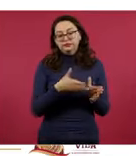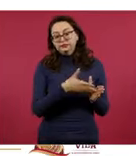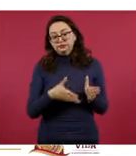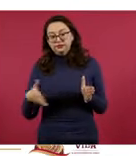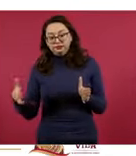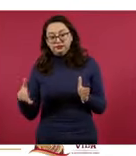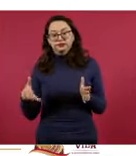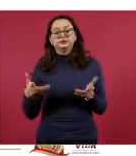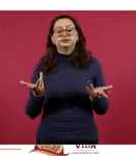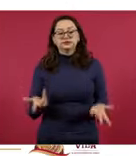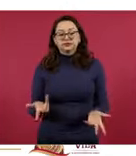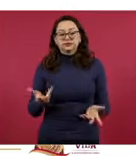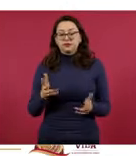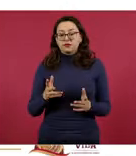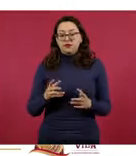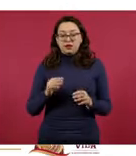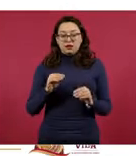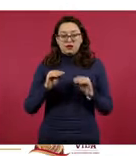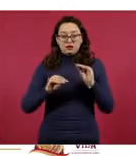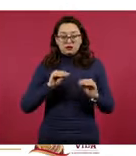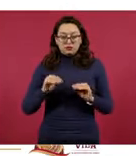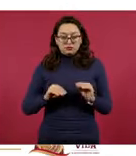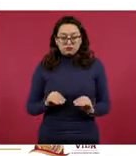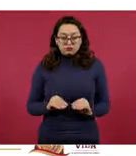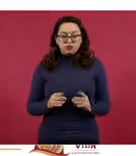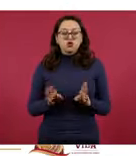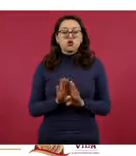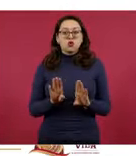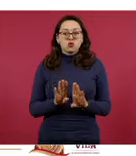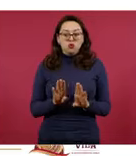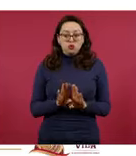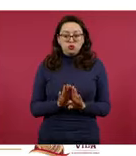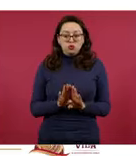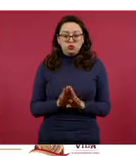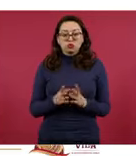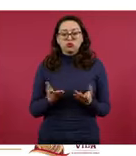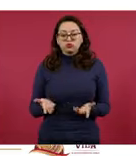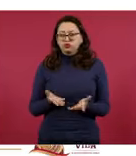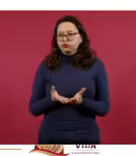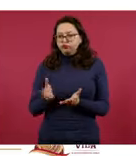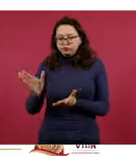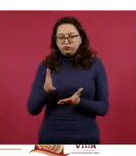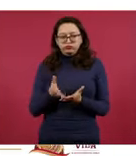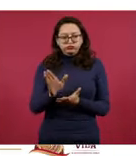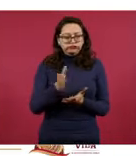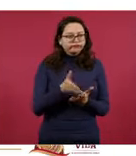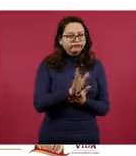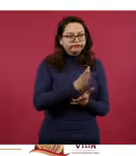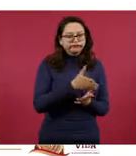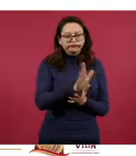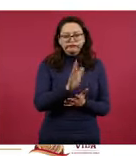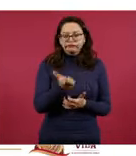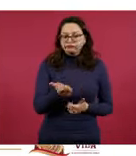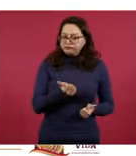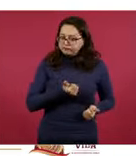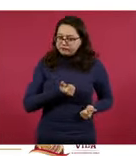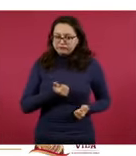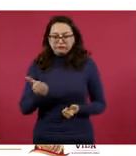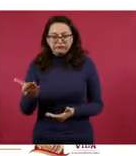junto con las áreas las principales rutas, se hace una elaboración de un plan de entrega desde el origen hasta el destino final,